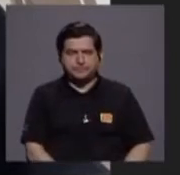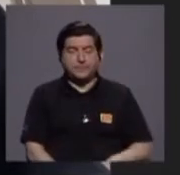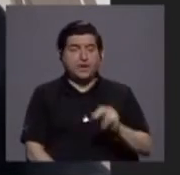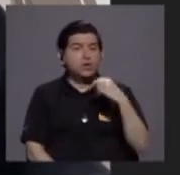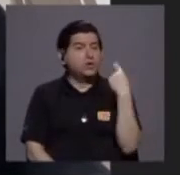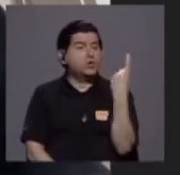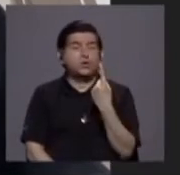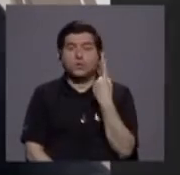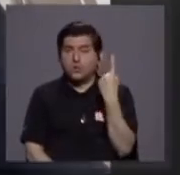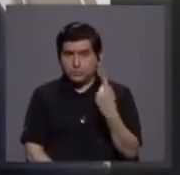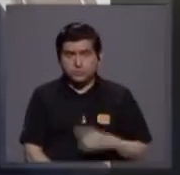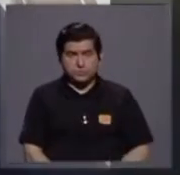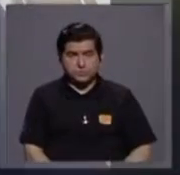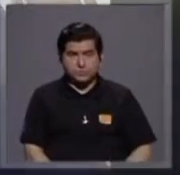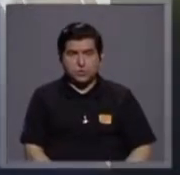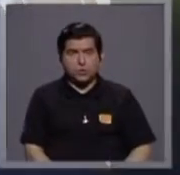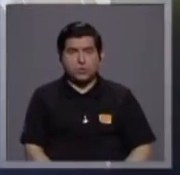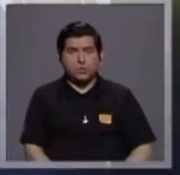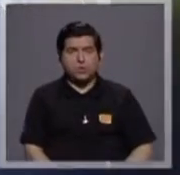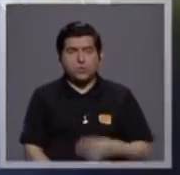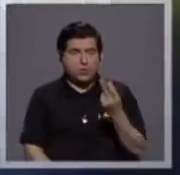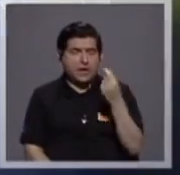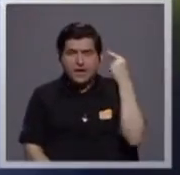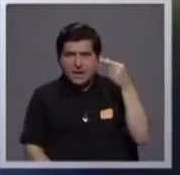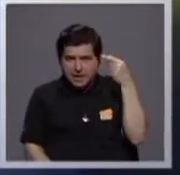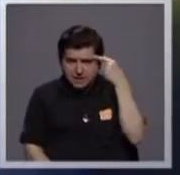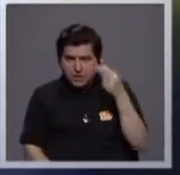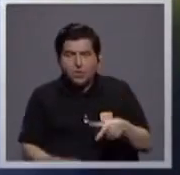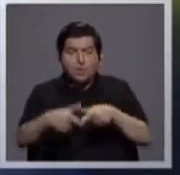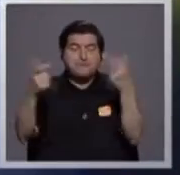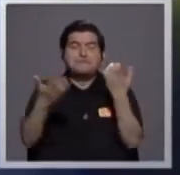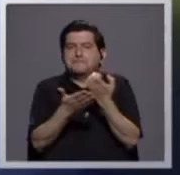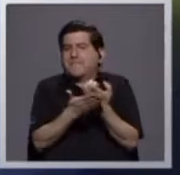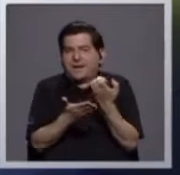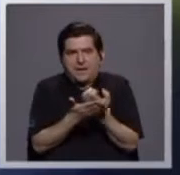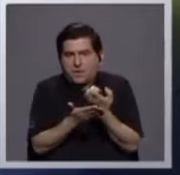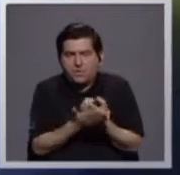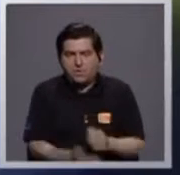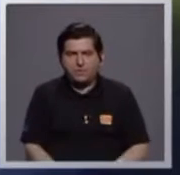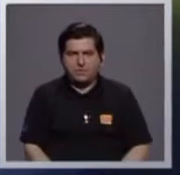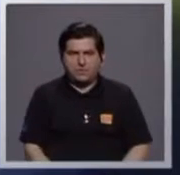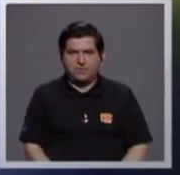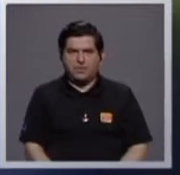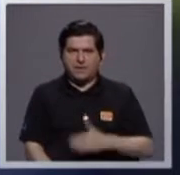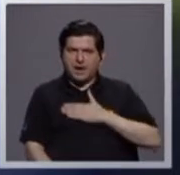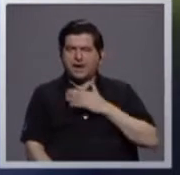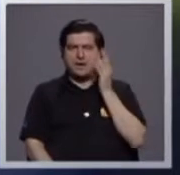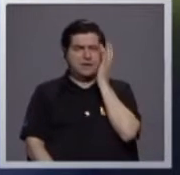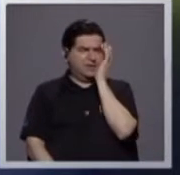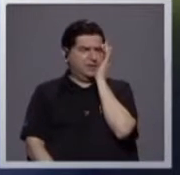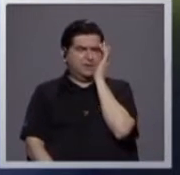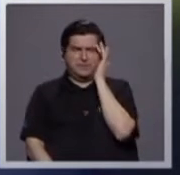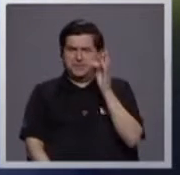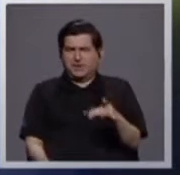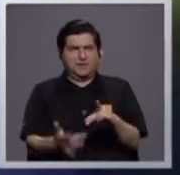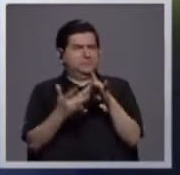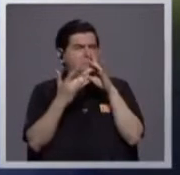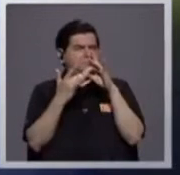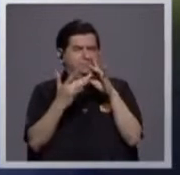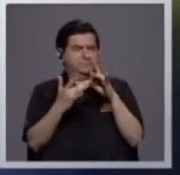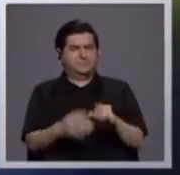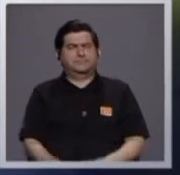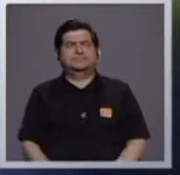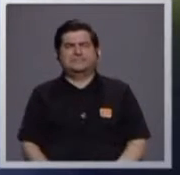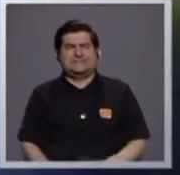solo en el campo fiscal, en el campo macroeconómico, sino a mí me preocupa de sobremanera el